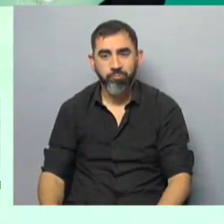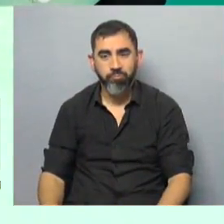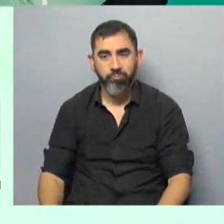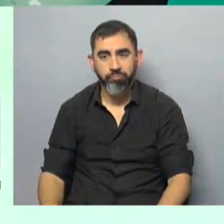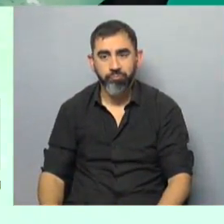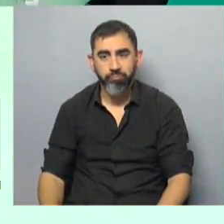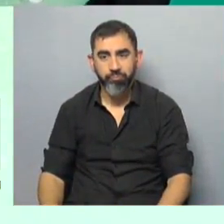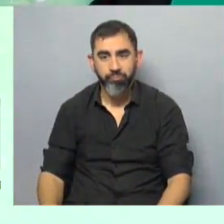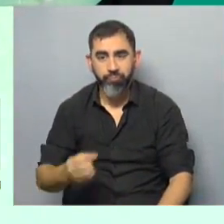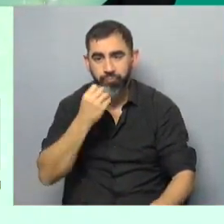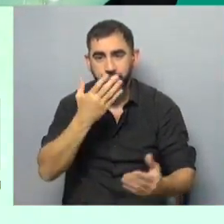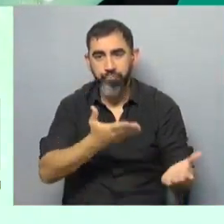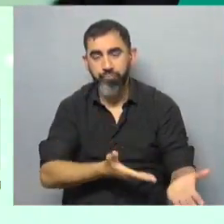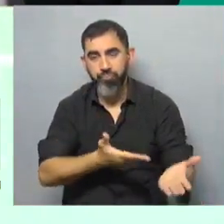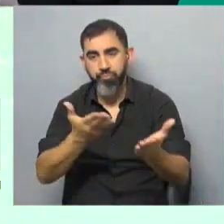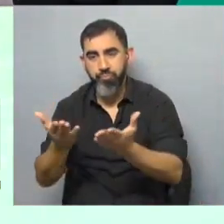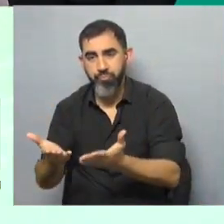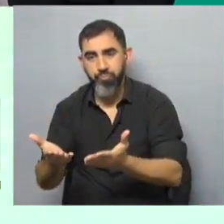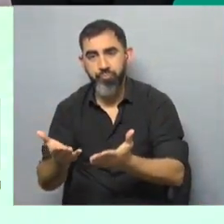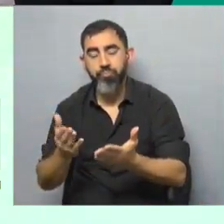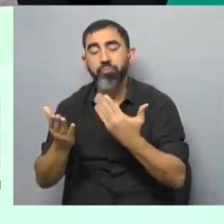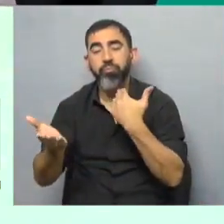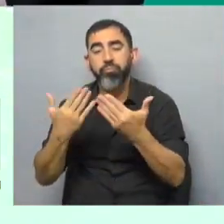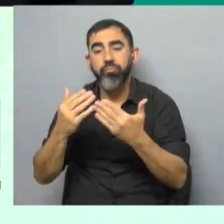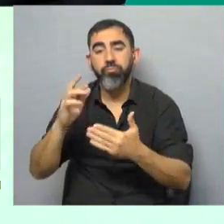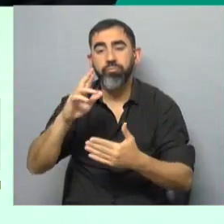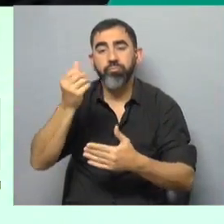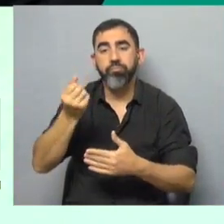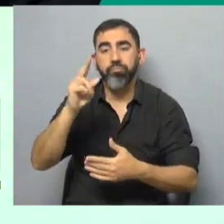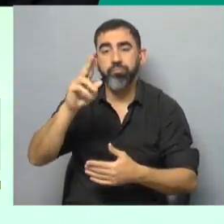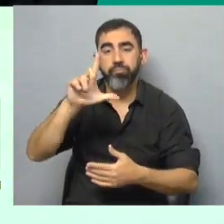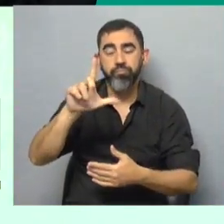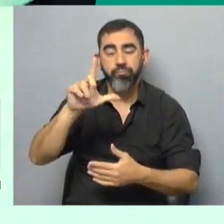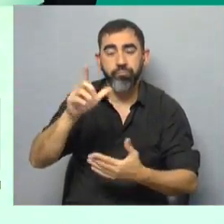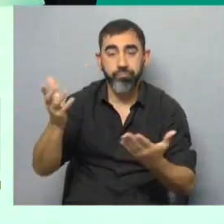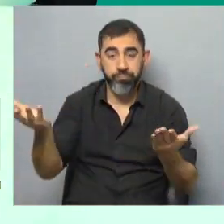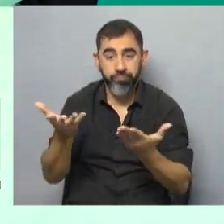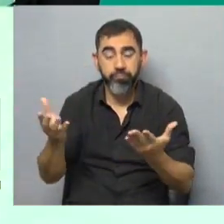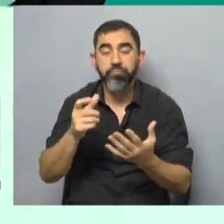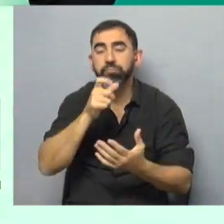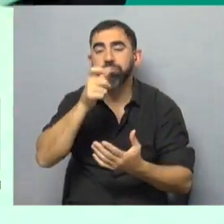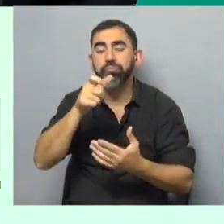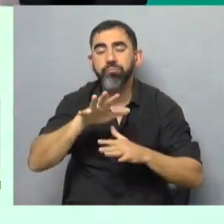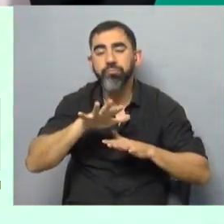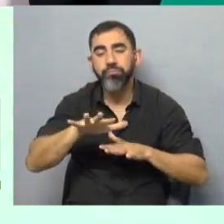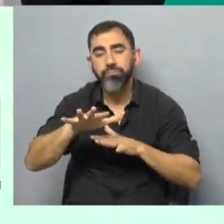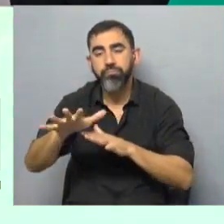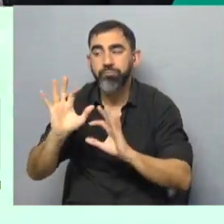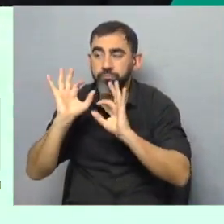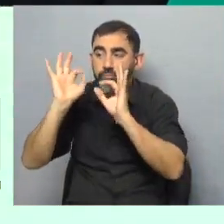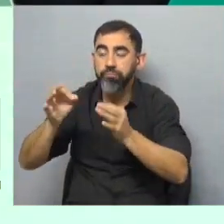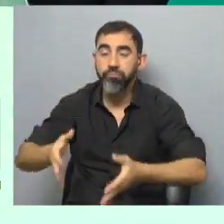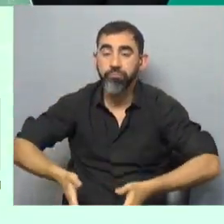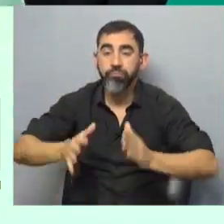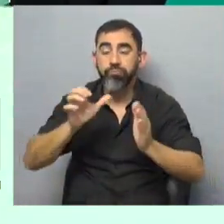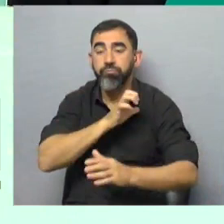saludarte, bienvenida a MBD Noticias y también, bueno, estamos hablando con Raúl Torres, ¿no? ¿Qué significa esta caravana, bueno, intentando llegar hasta Torre